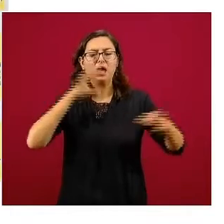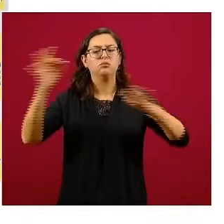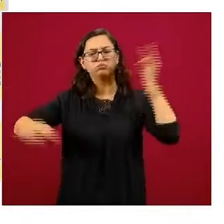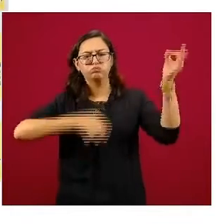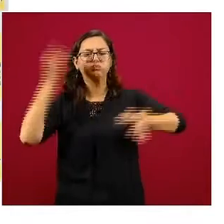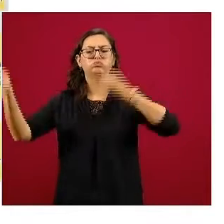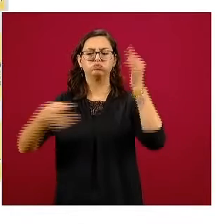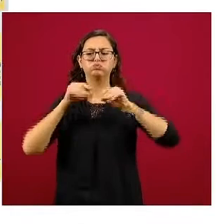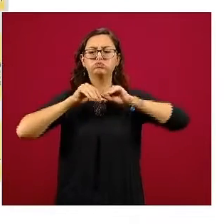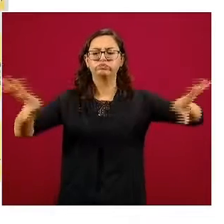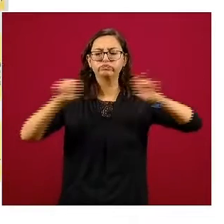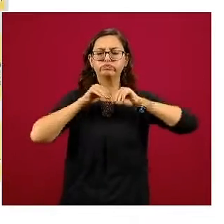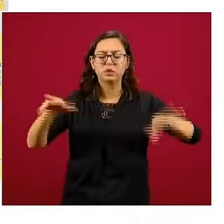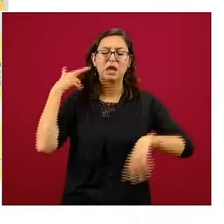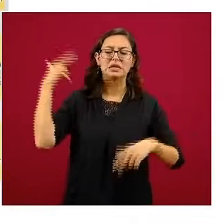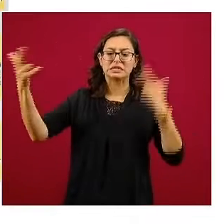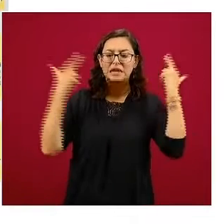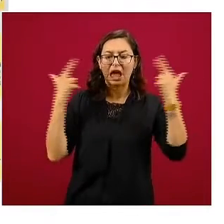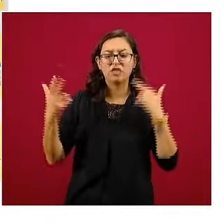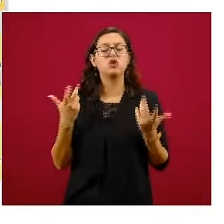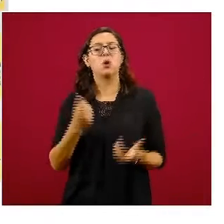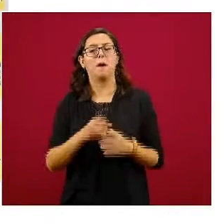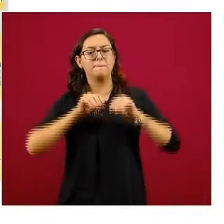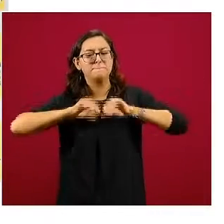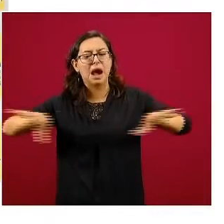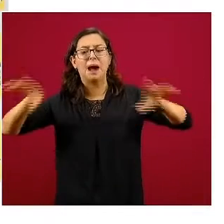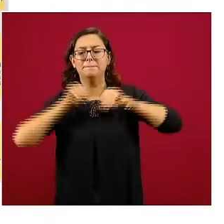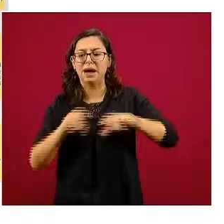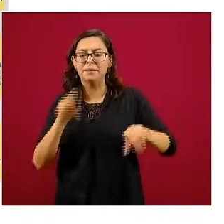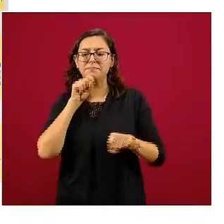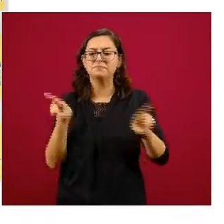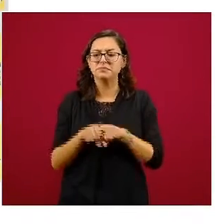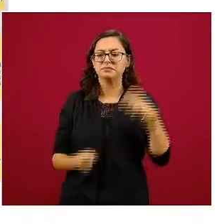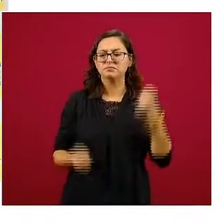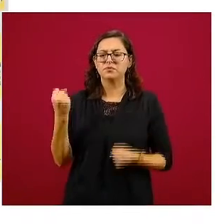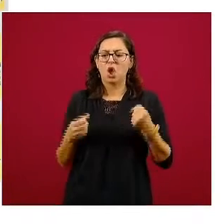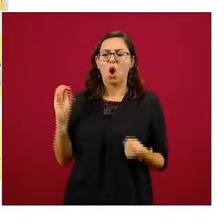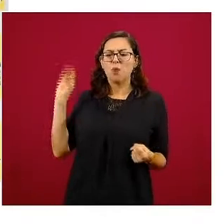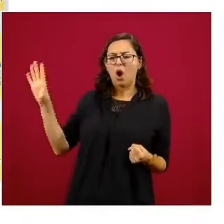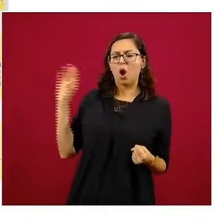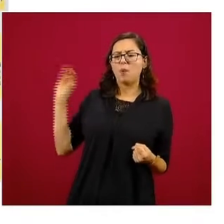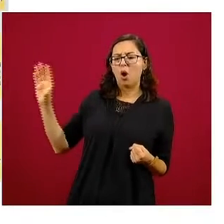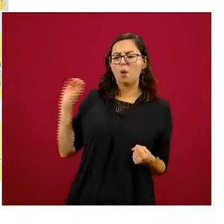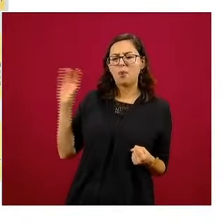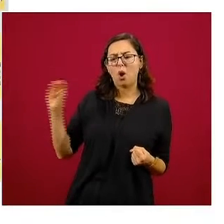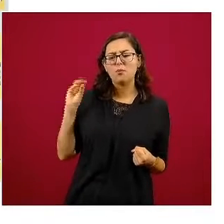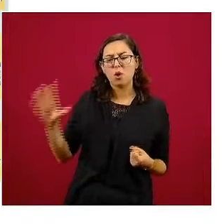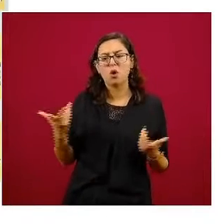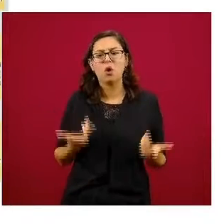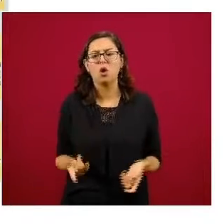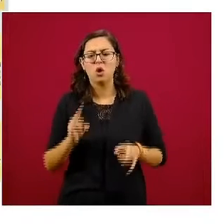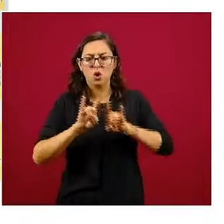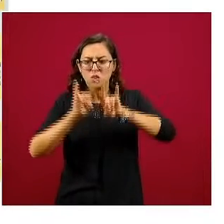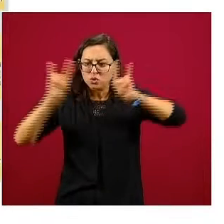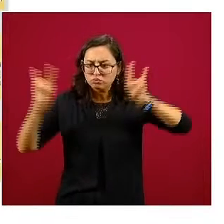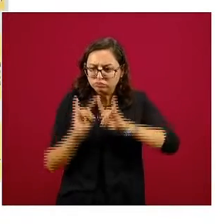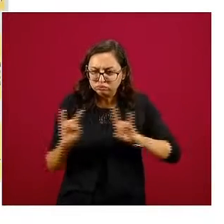la acción comunitaria, la educación y la protección de la salud, la participación de la sociedad en su